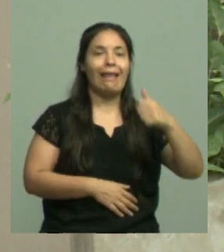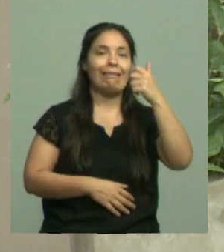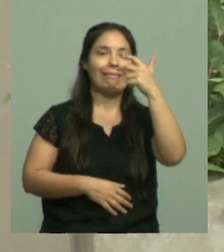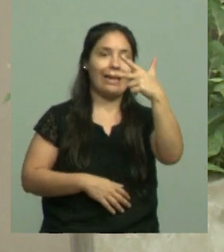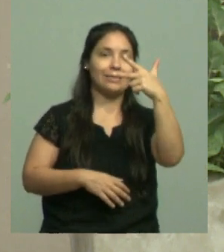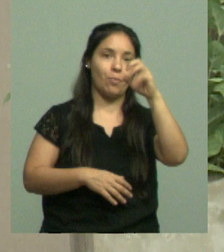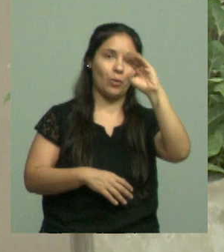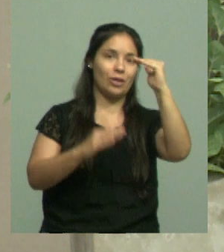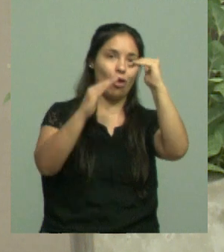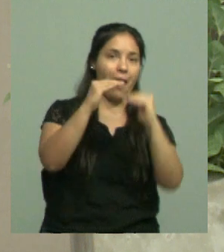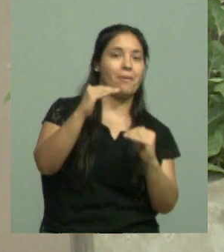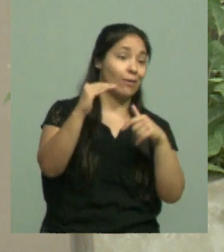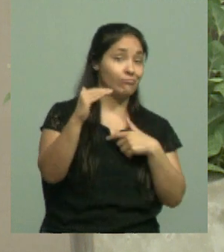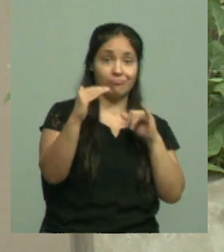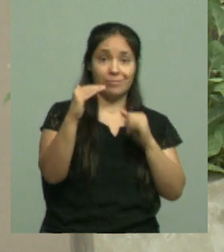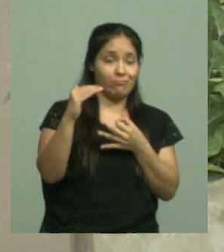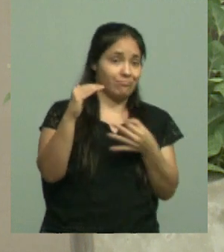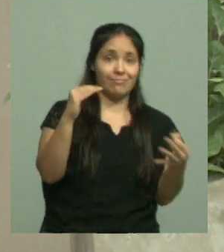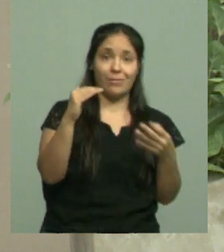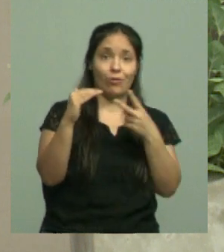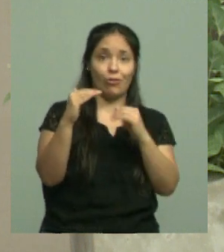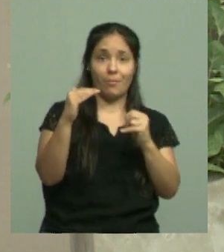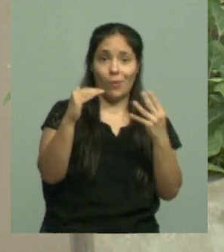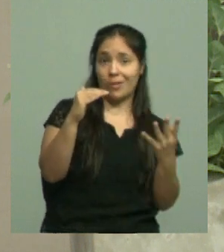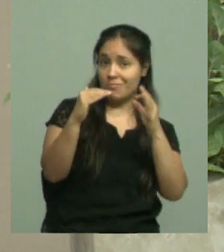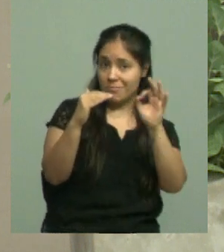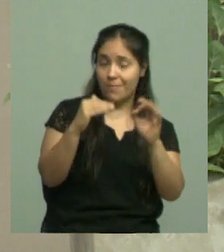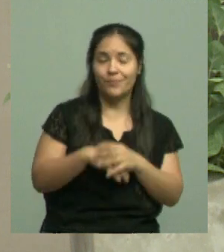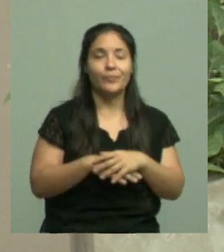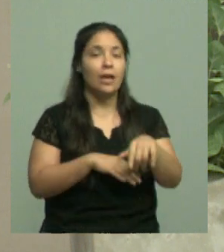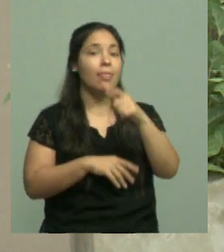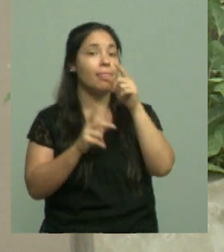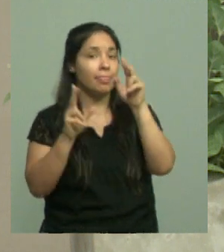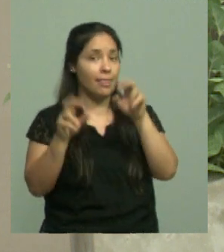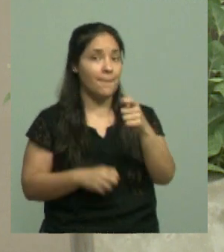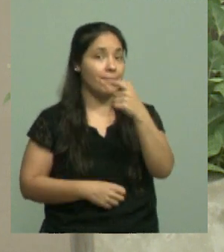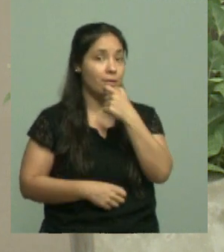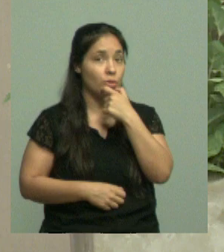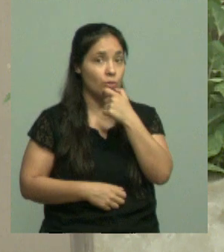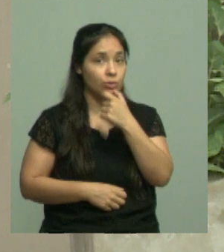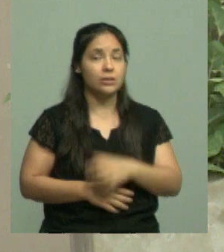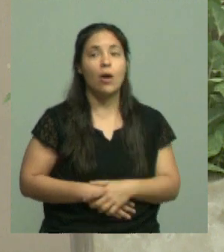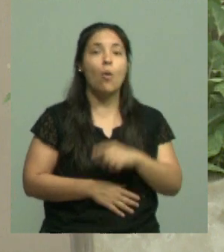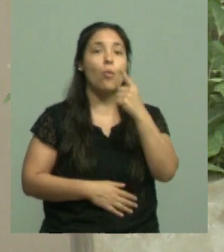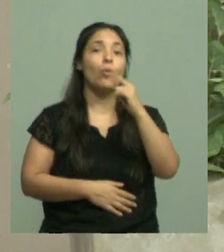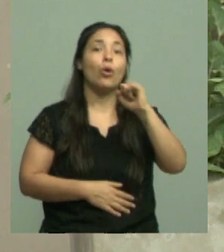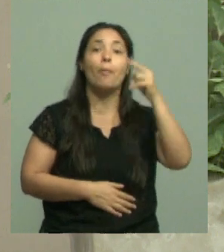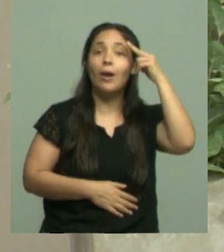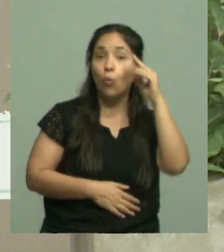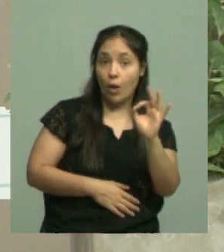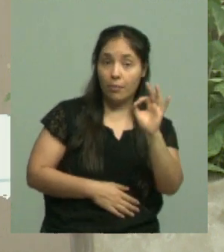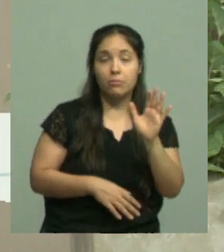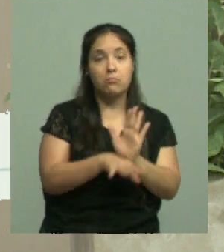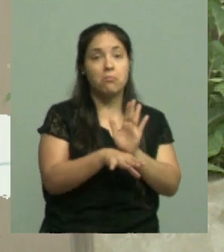digamos, les va bien en eso. Y en el caso de Mendoza, tenemos que decir que 1,9 también ha